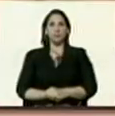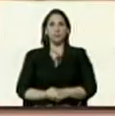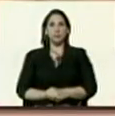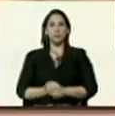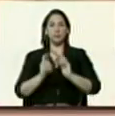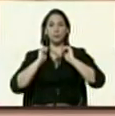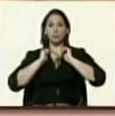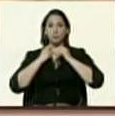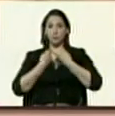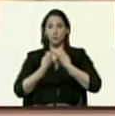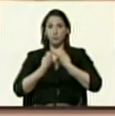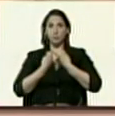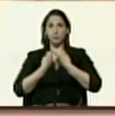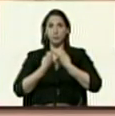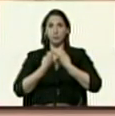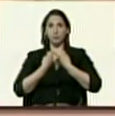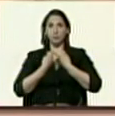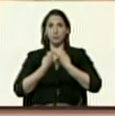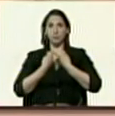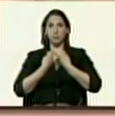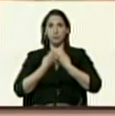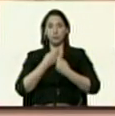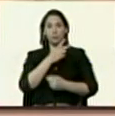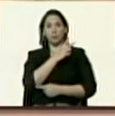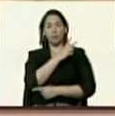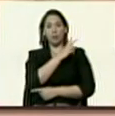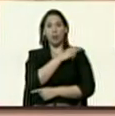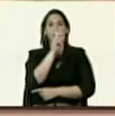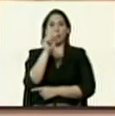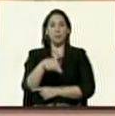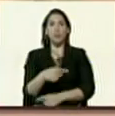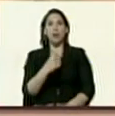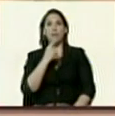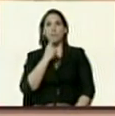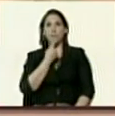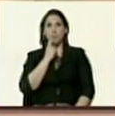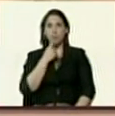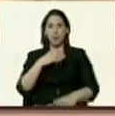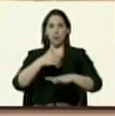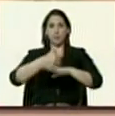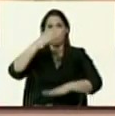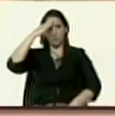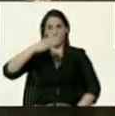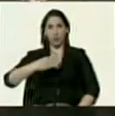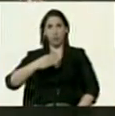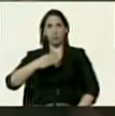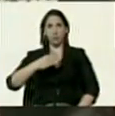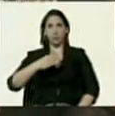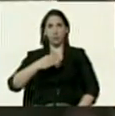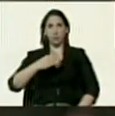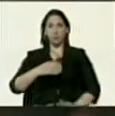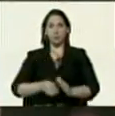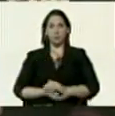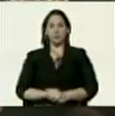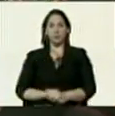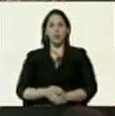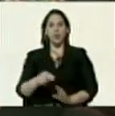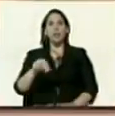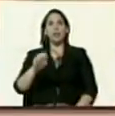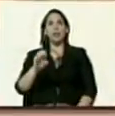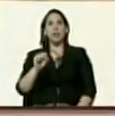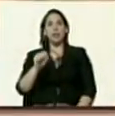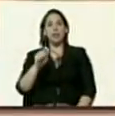Aristóbulos Turi, general en jefe, Vladimir Padrino, mayor general Néstor